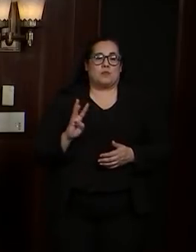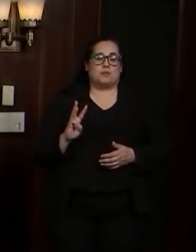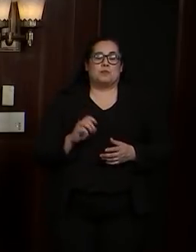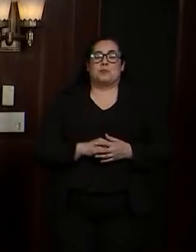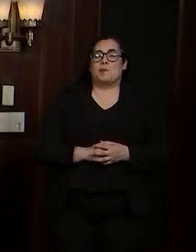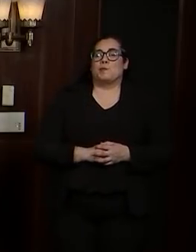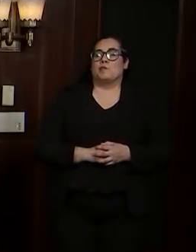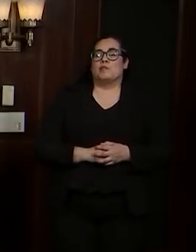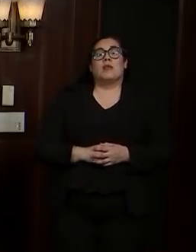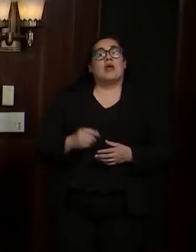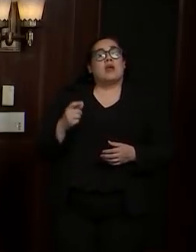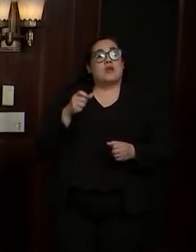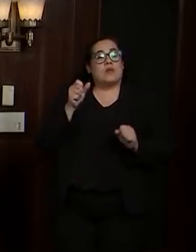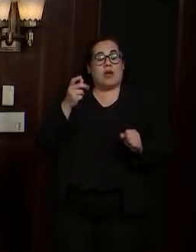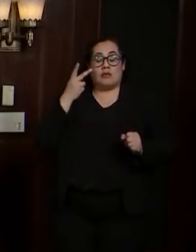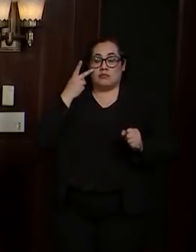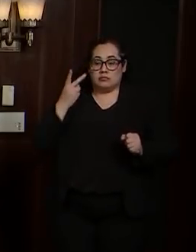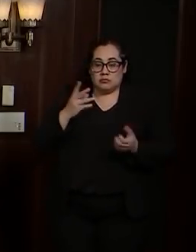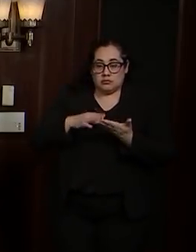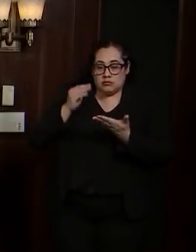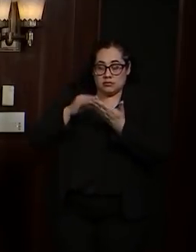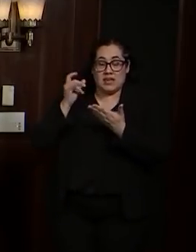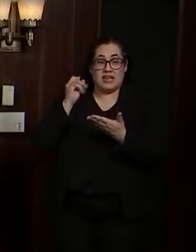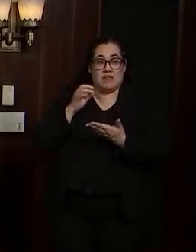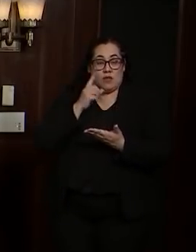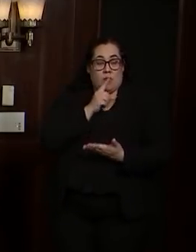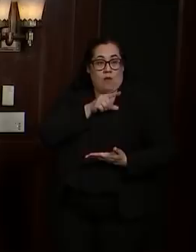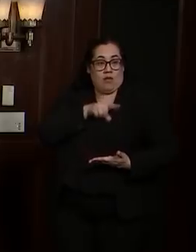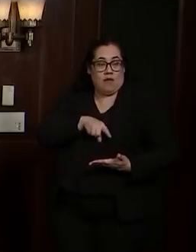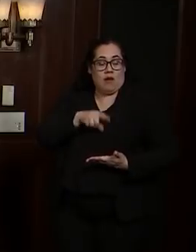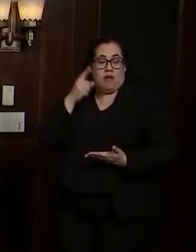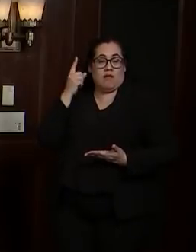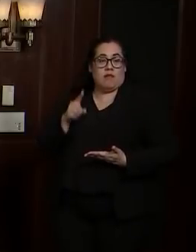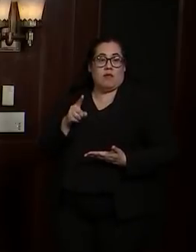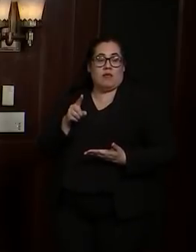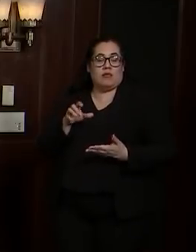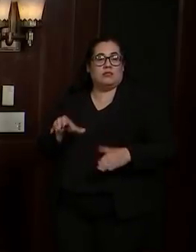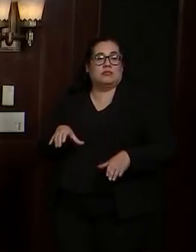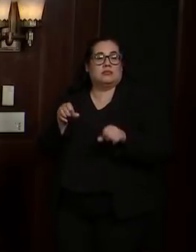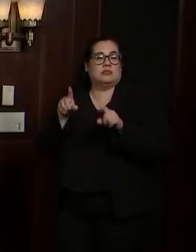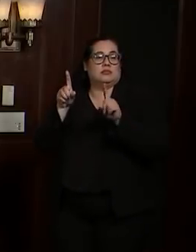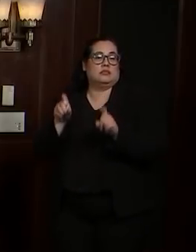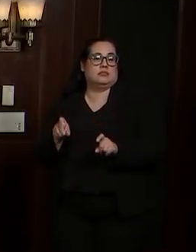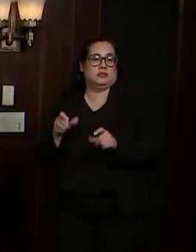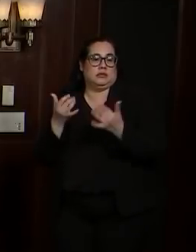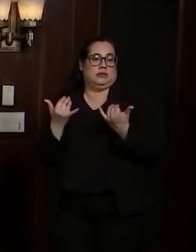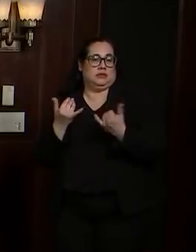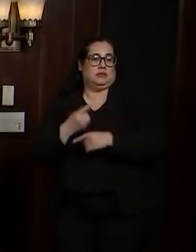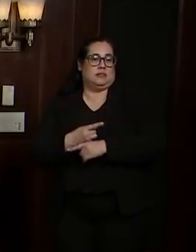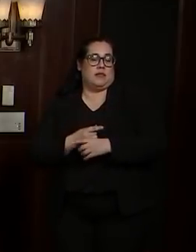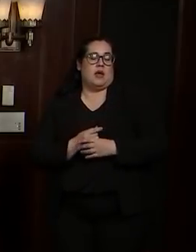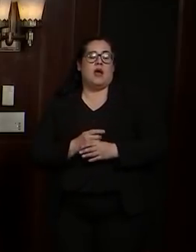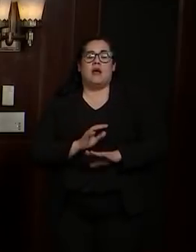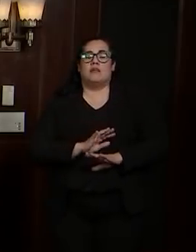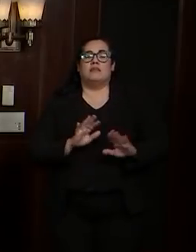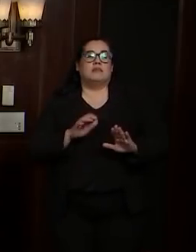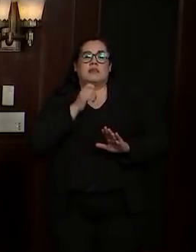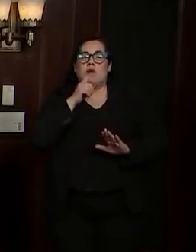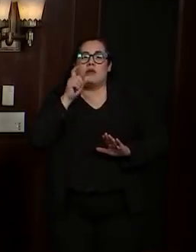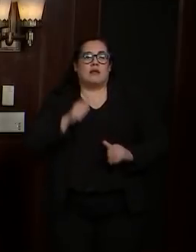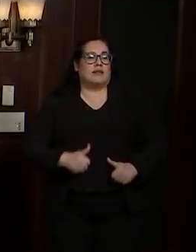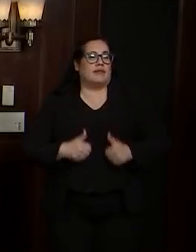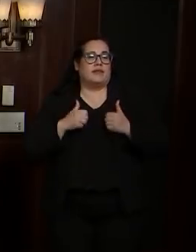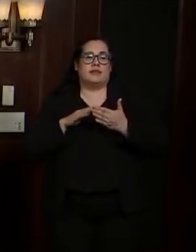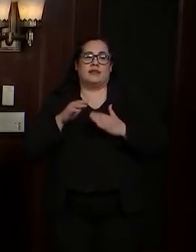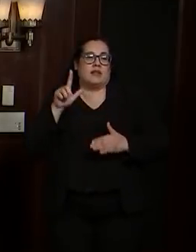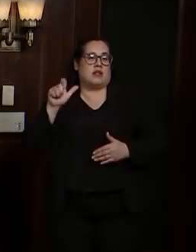coronavirus.lacity.org para saber si es elegible para hacerse una prueba ahora. No necesita